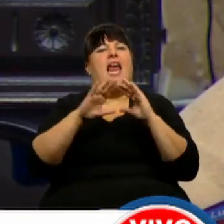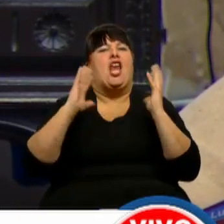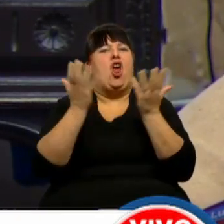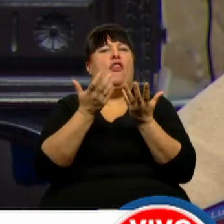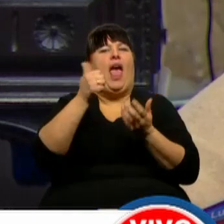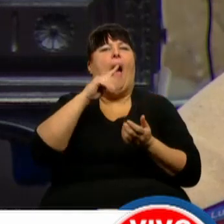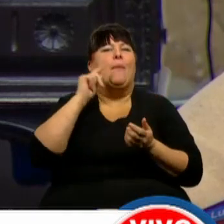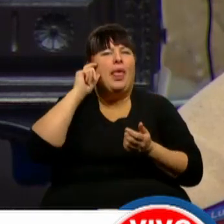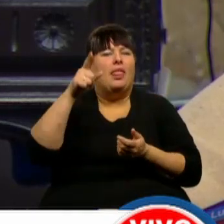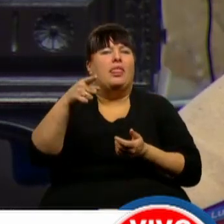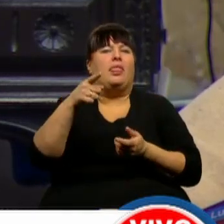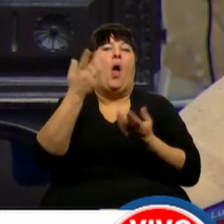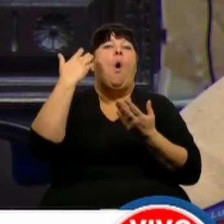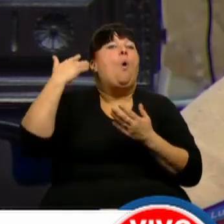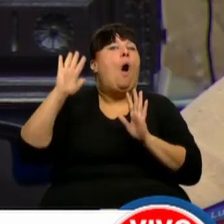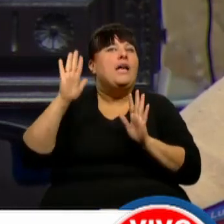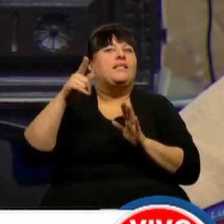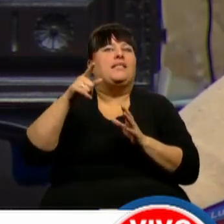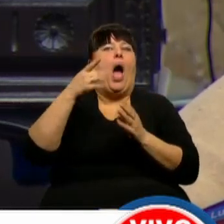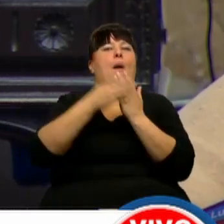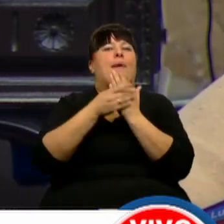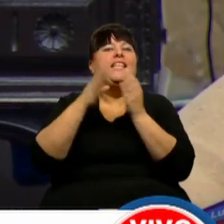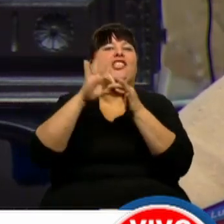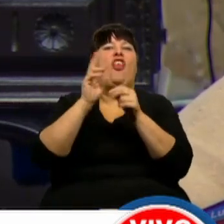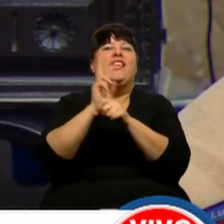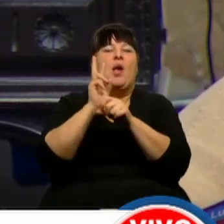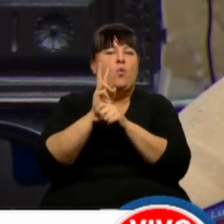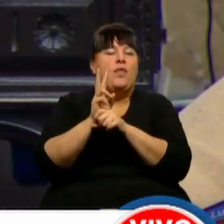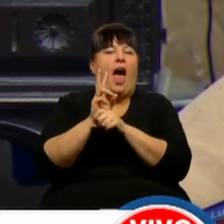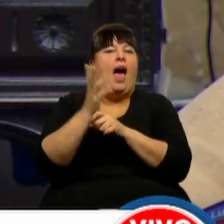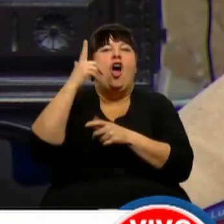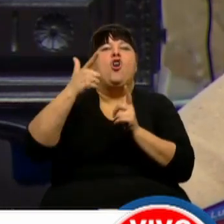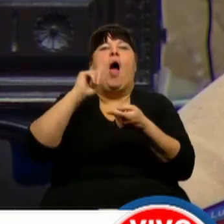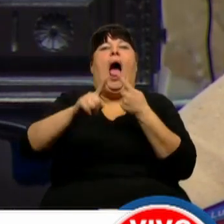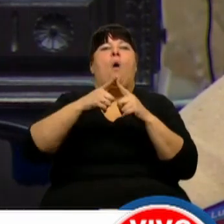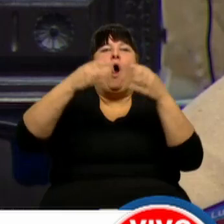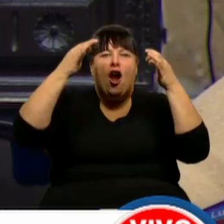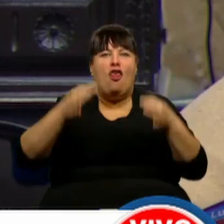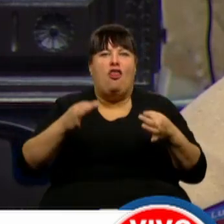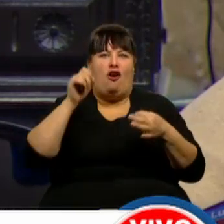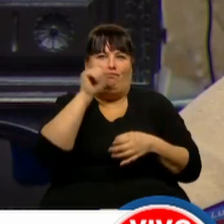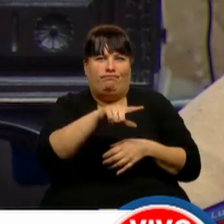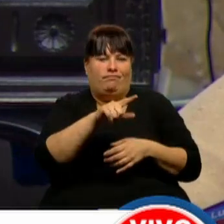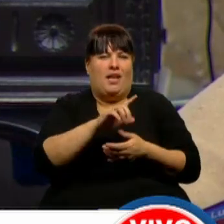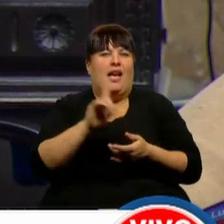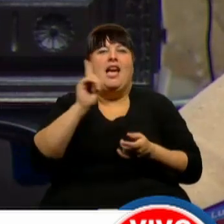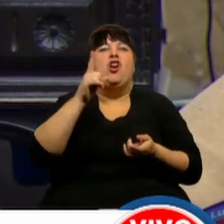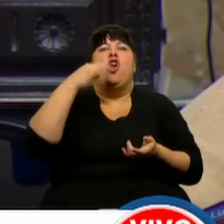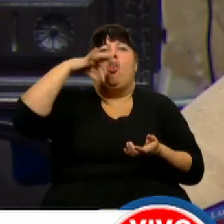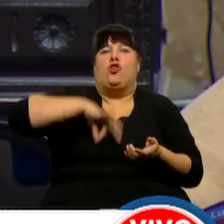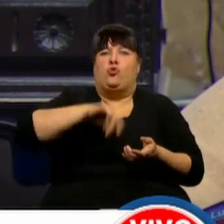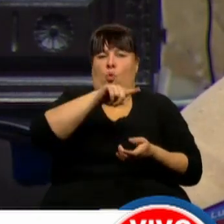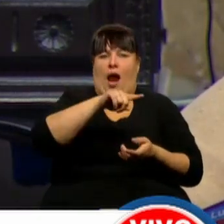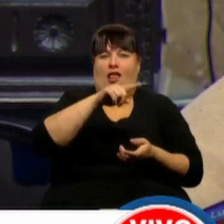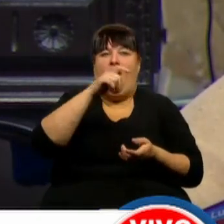Ambiente, a diferencia de cuando estaban bajo la órbita del Ministerio de Seguridad, no tenía un convenio específico no